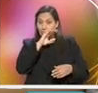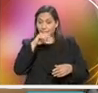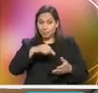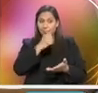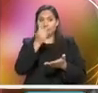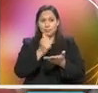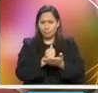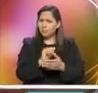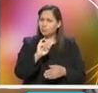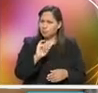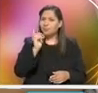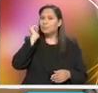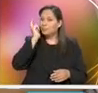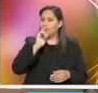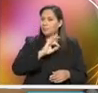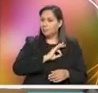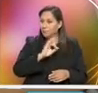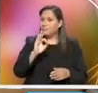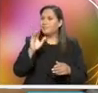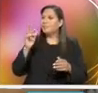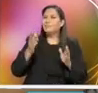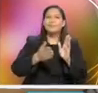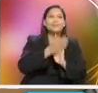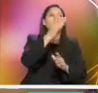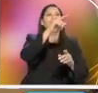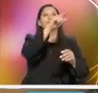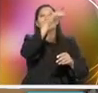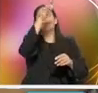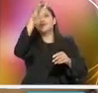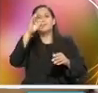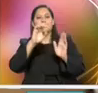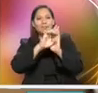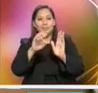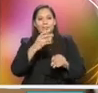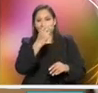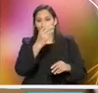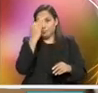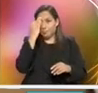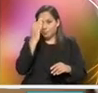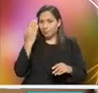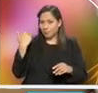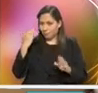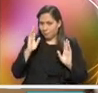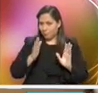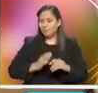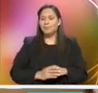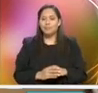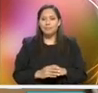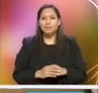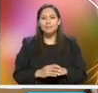ciudad. No, y se hace, ojalá algún día podamos salir a recorrer ejemplos porque esto ya lleva un rato. Sí, por supuesto. O